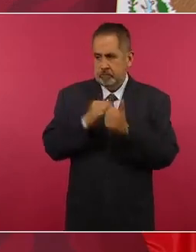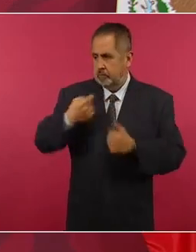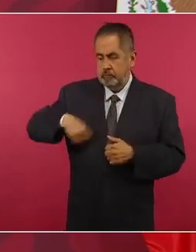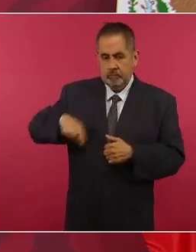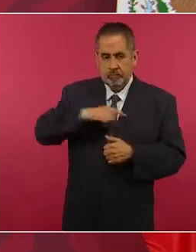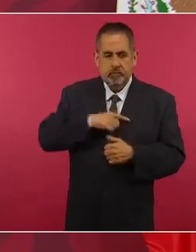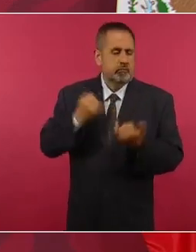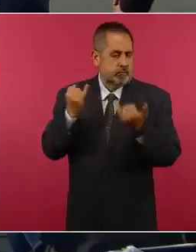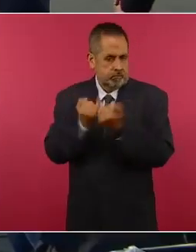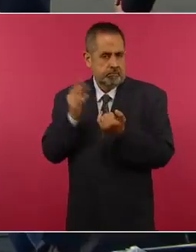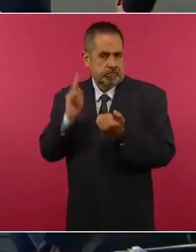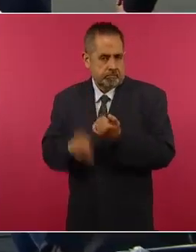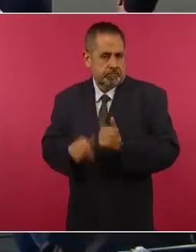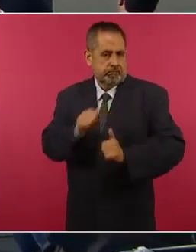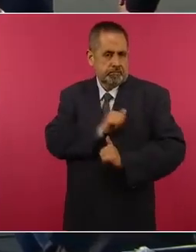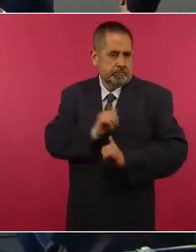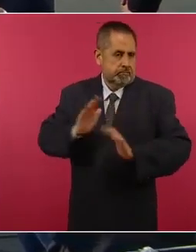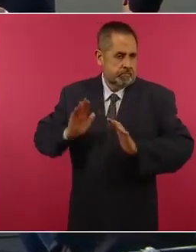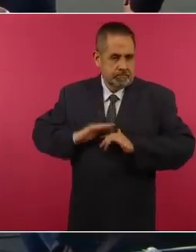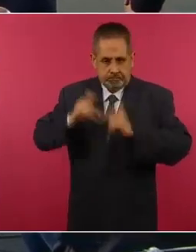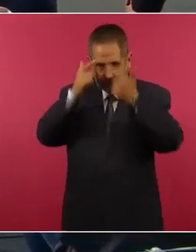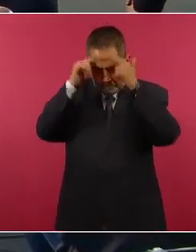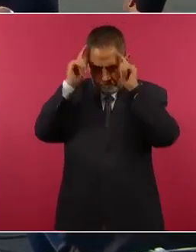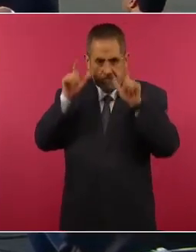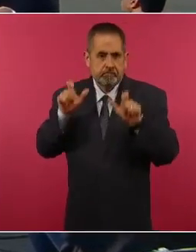Ejército, Marina y Guardia Nacional.